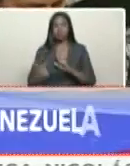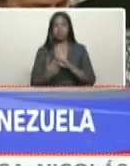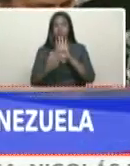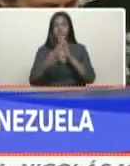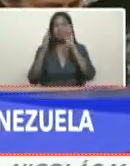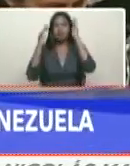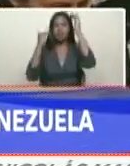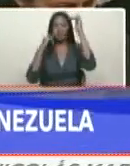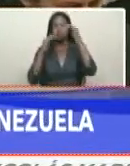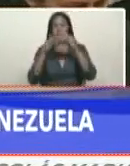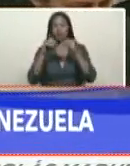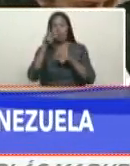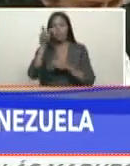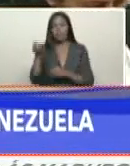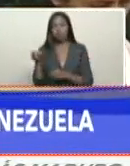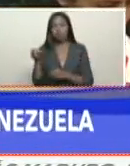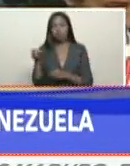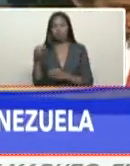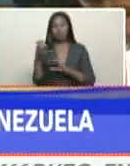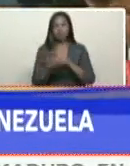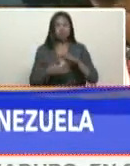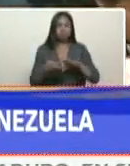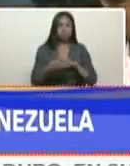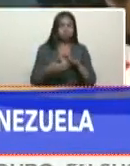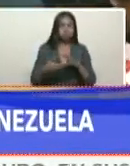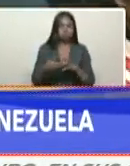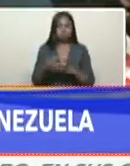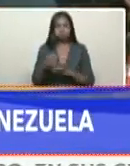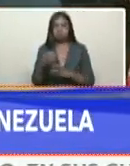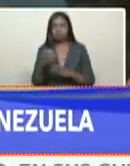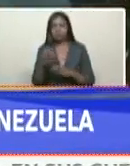atención a las víctimas de la guerra. Es algo especial.